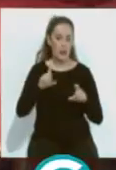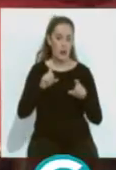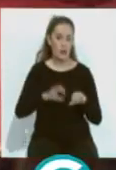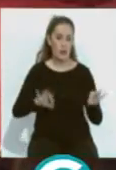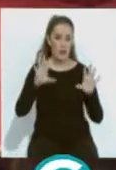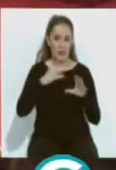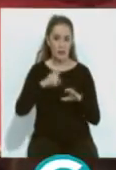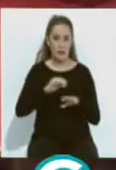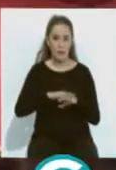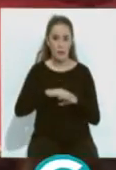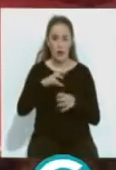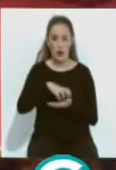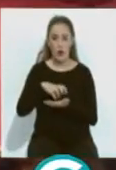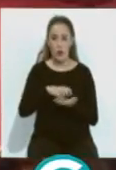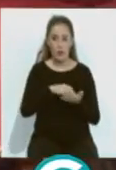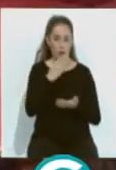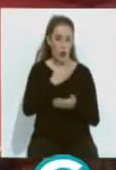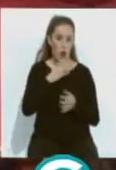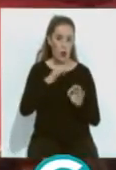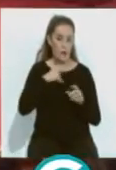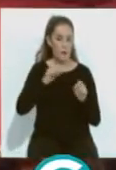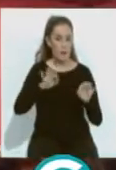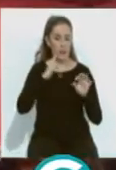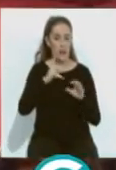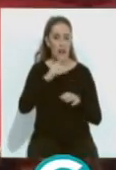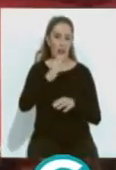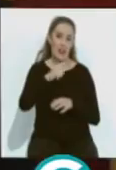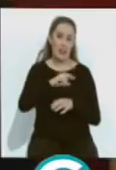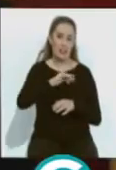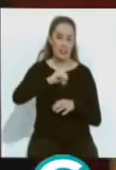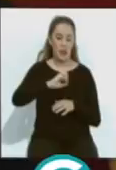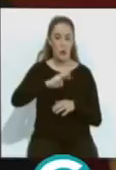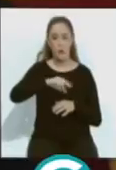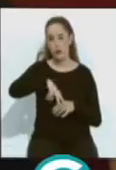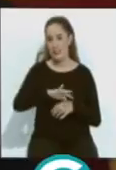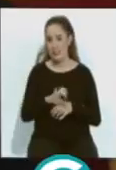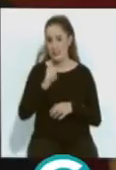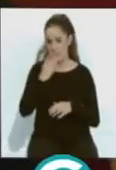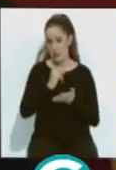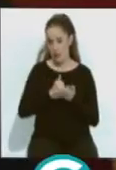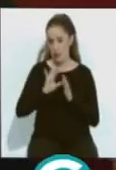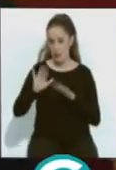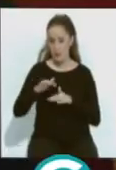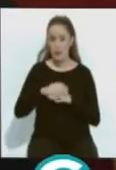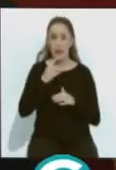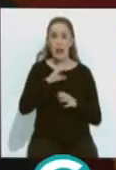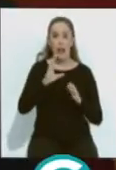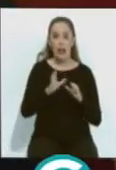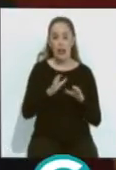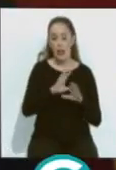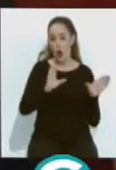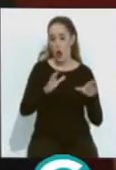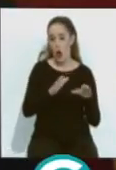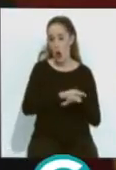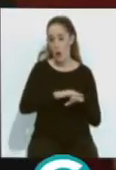especial para los centros escolares y en particular en el Celestino Mutis. Por otra parte, el equipo de gobierno también llevará la propuesta